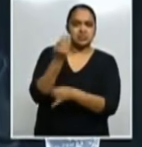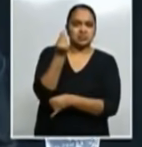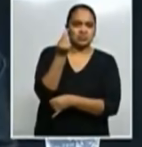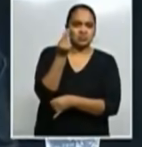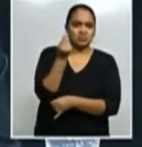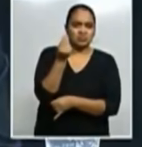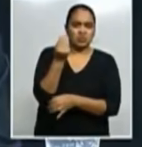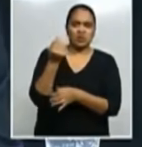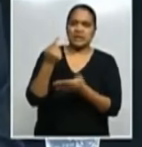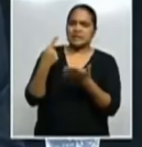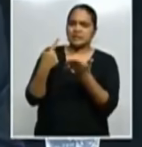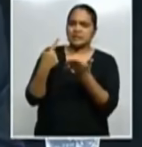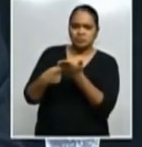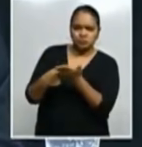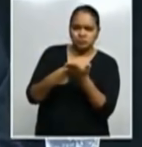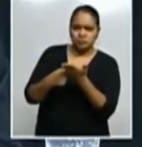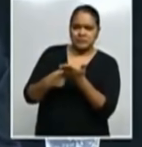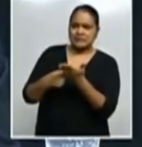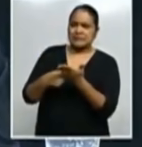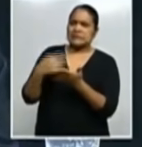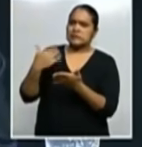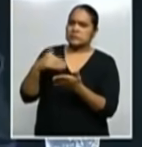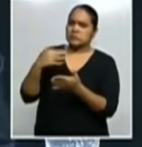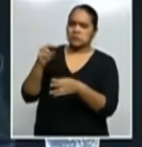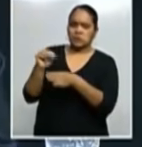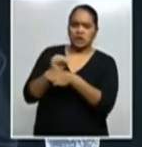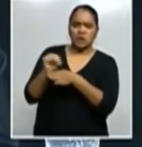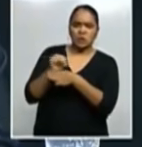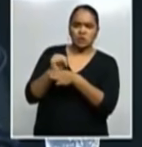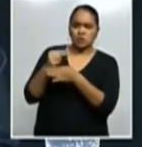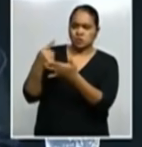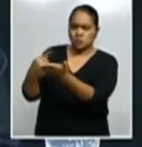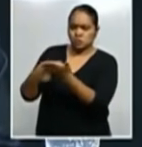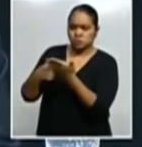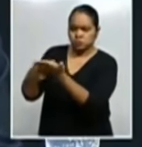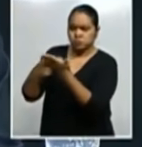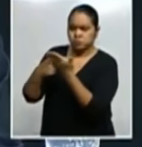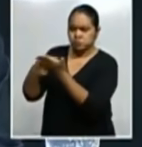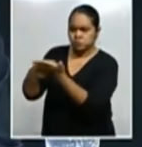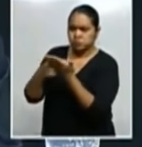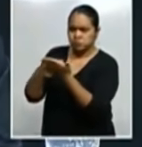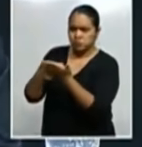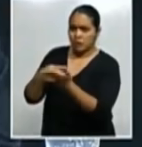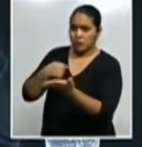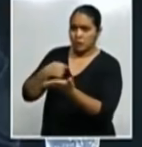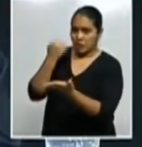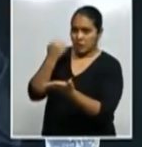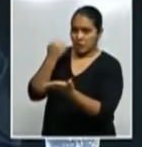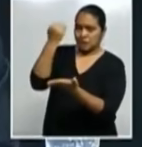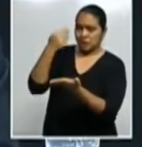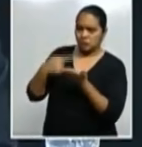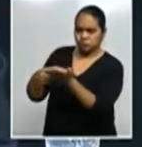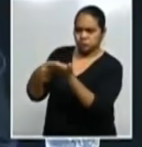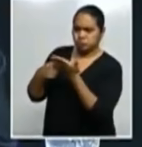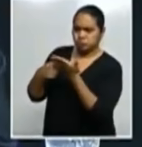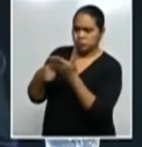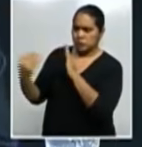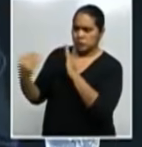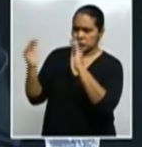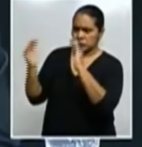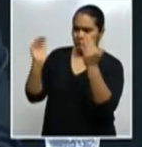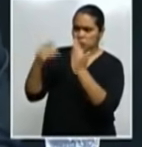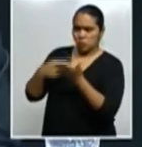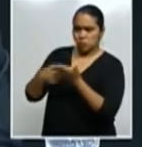negociar con ellos. Es muy enriquecedor esas negociaciones porque debatimos nuestras propuestas y las comparamos con las mejores